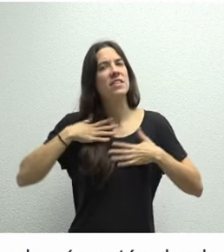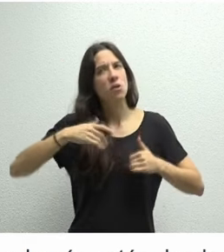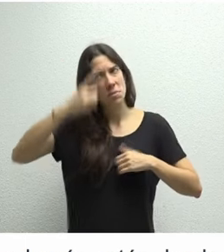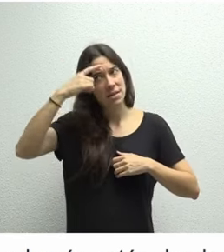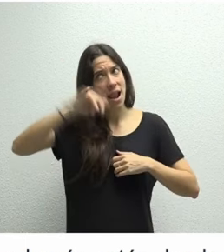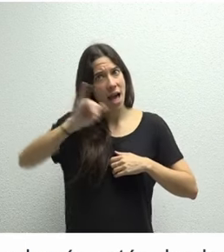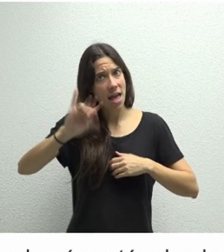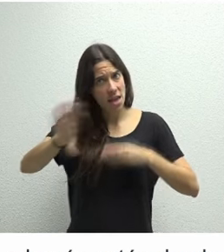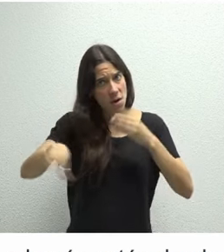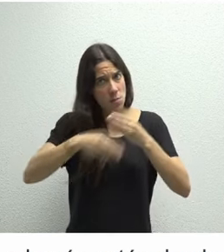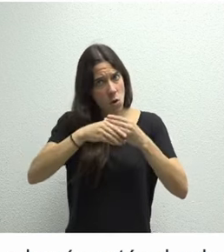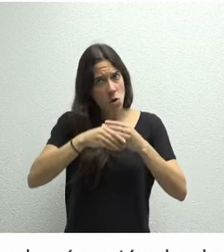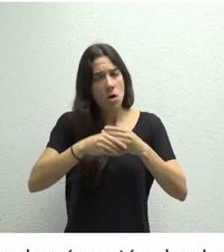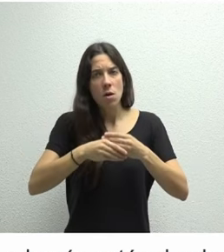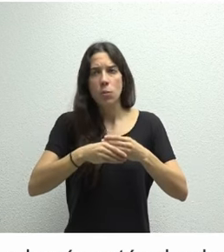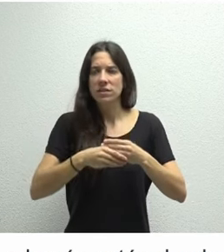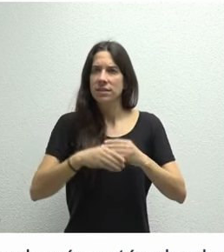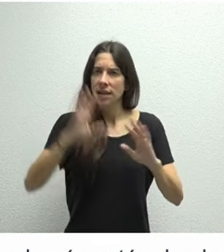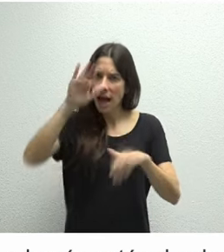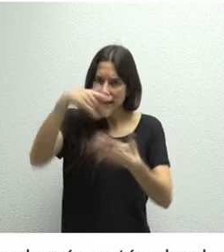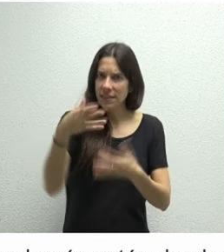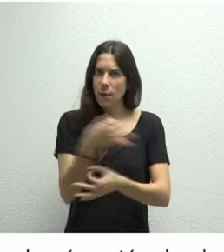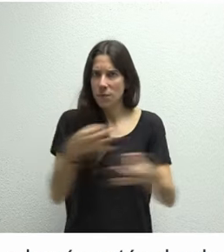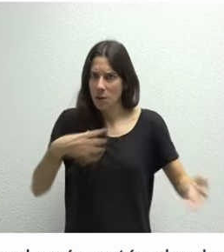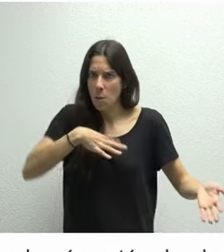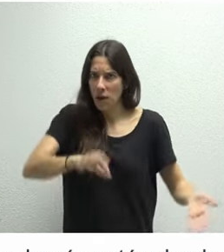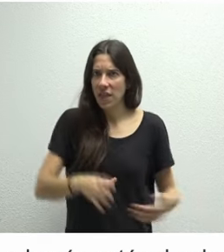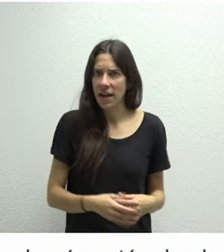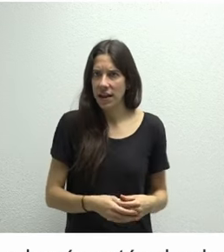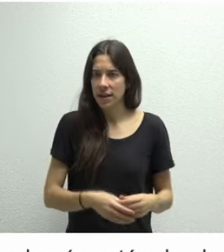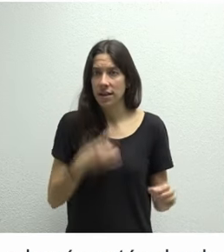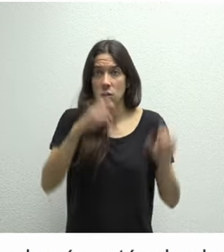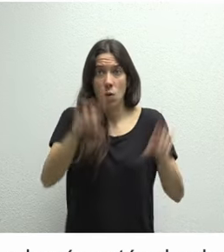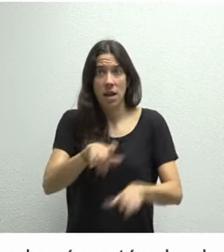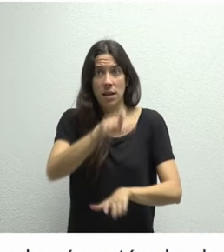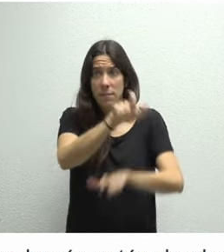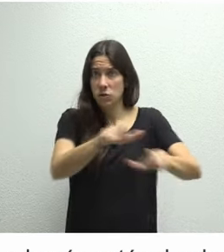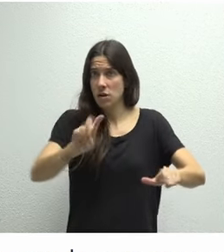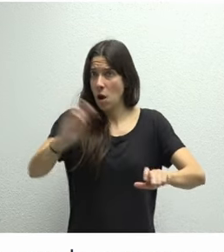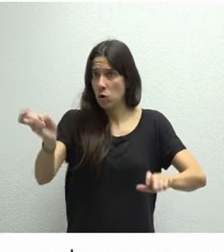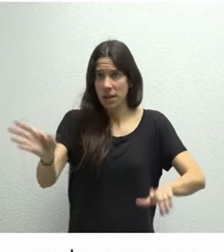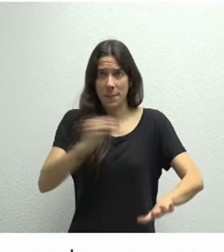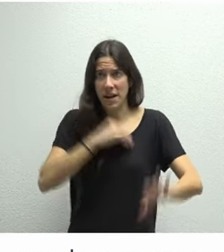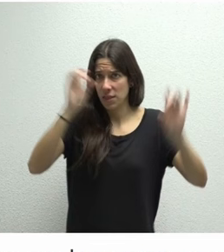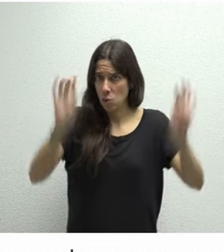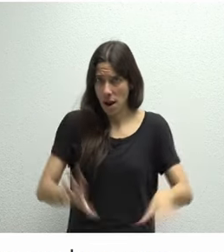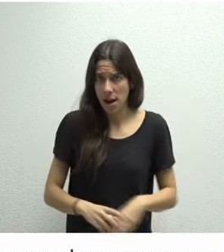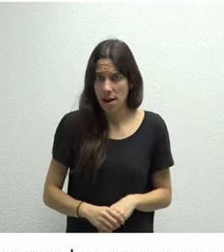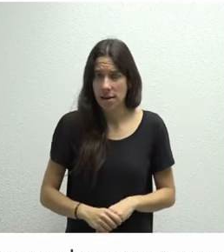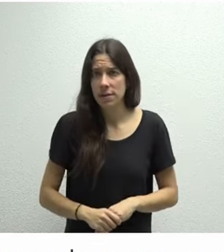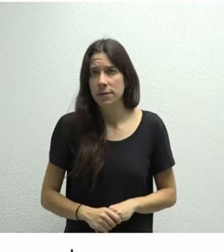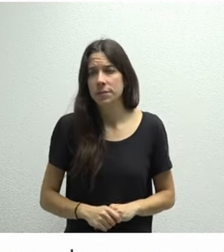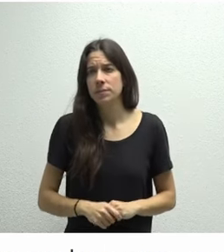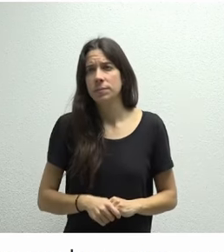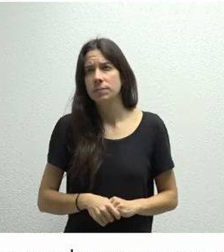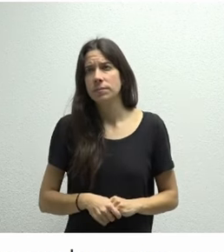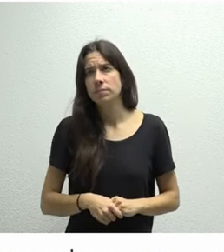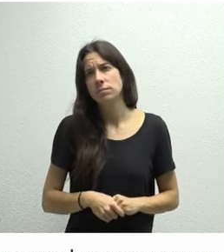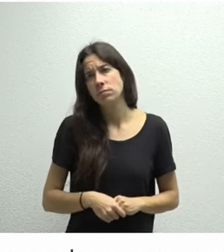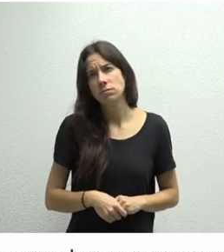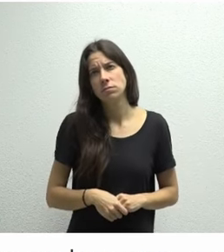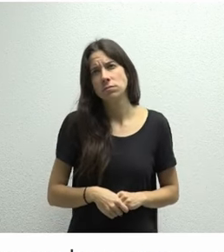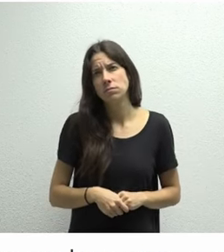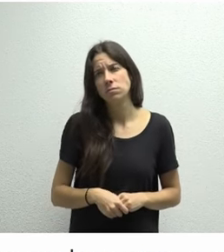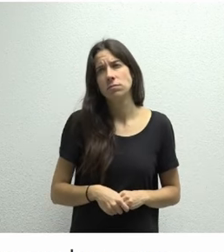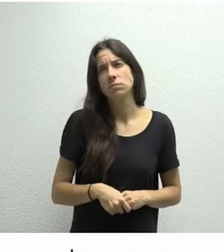sean atendidas adecuadamente como se merece cualquier otra persona yo Ese es la principal eh